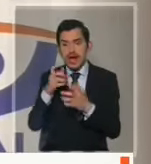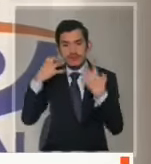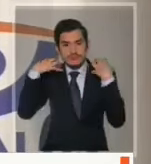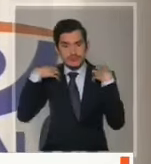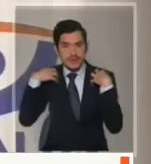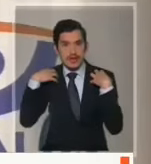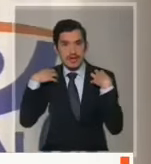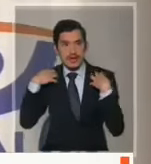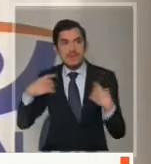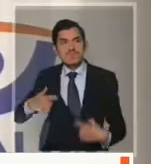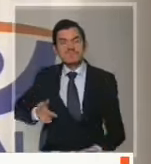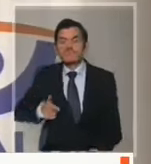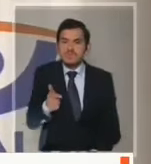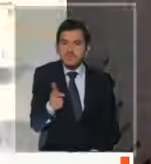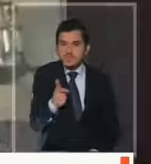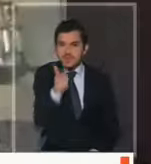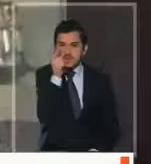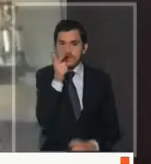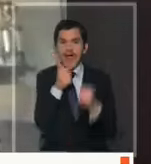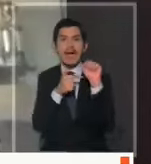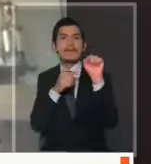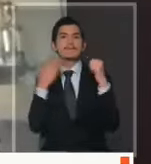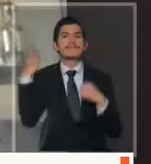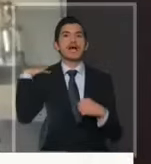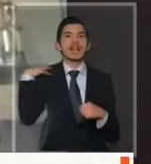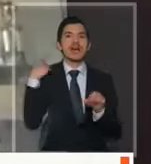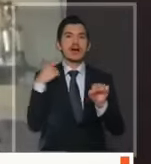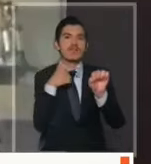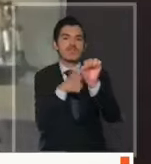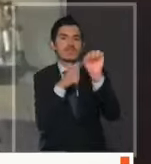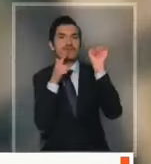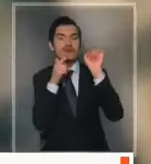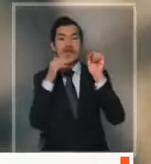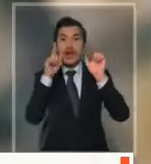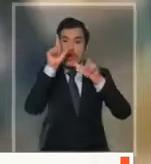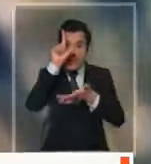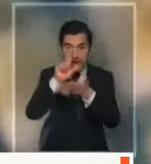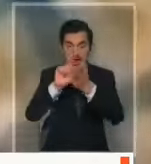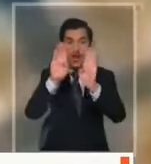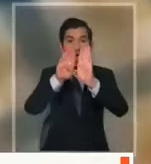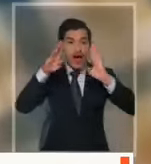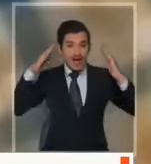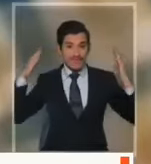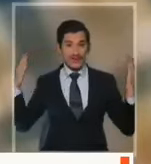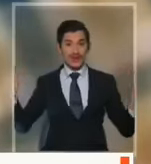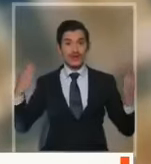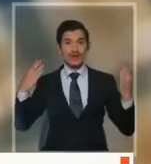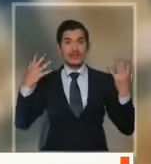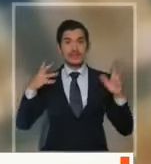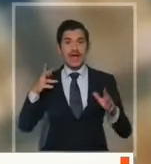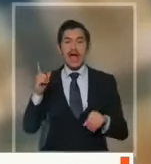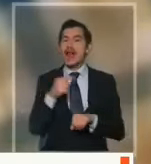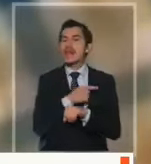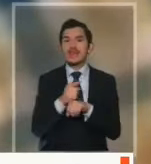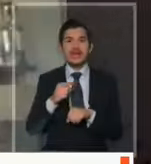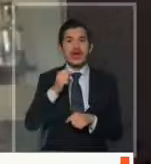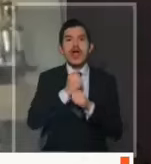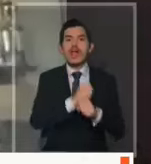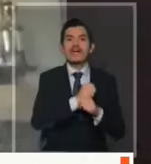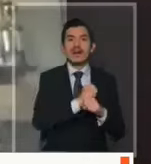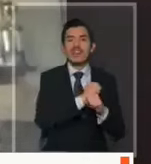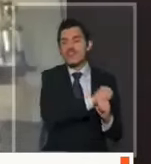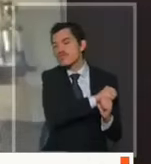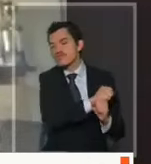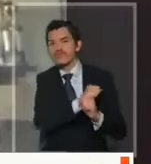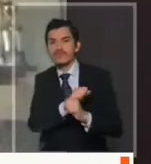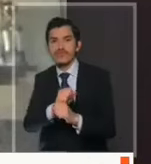le dispara, digamos, por la espalda. Cuando se abrió el complejo hípico Empedrado, él llevó al tiro su caballo para ahí. Entonces él